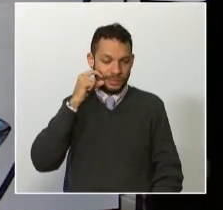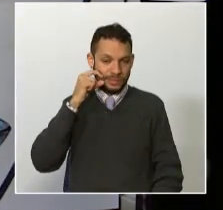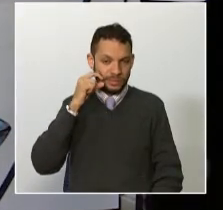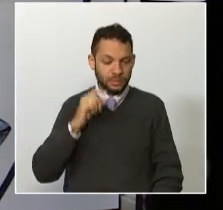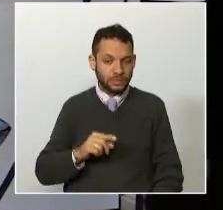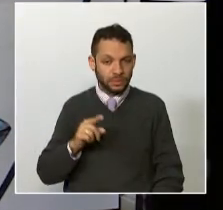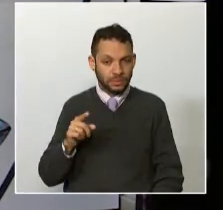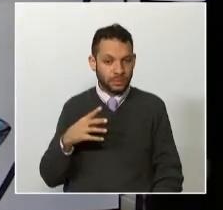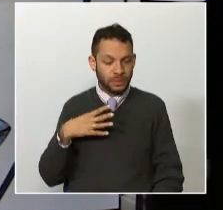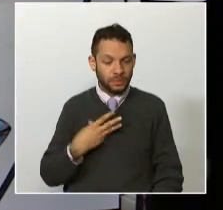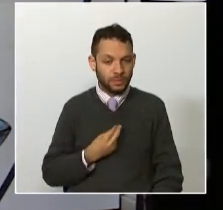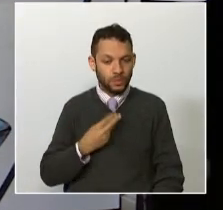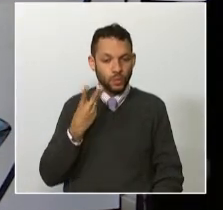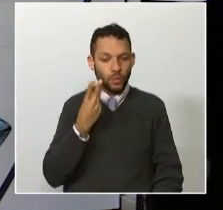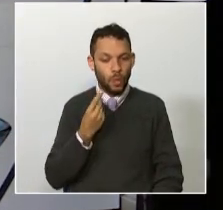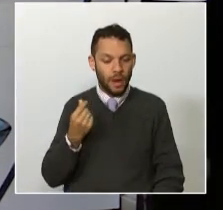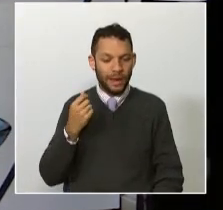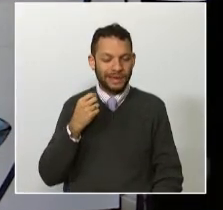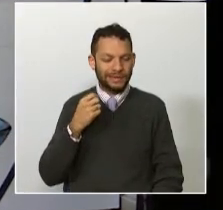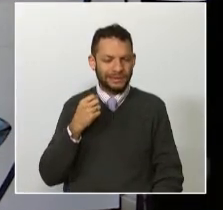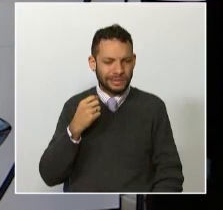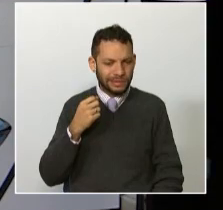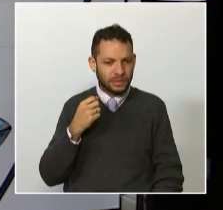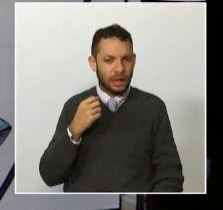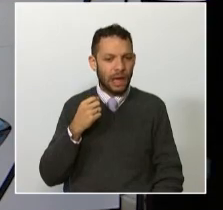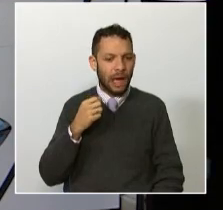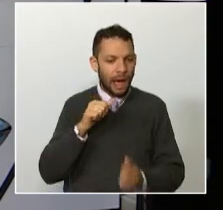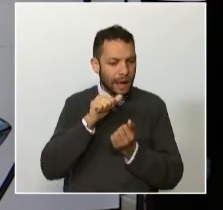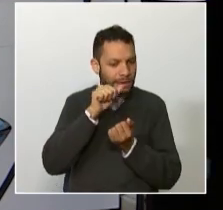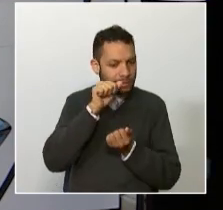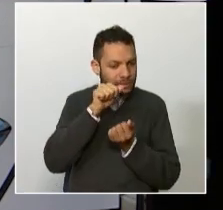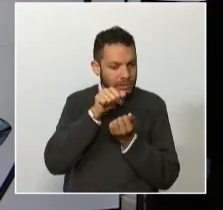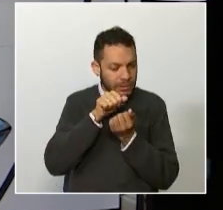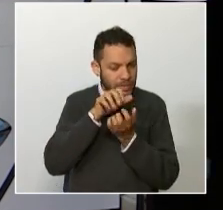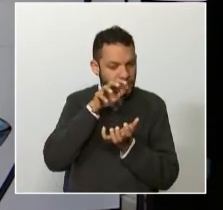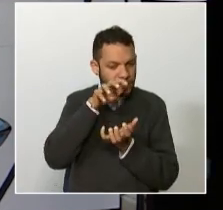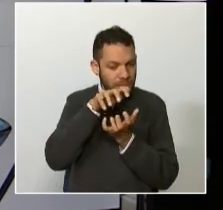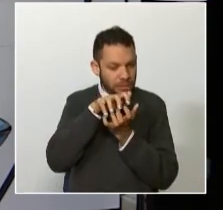Cuando lo apretemos suavemente, ¿qué va a pasar? Que nuestra articulación,